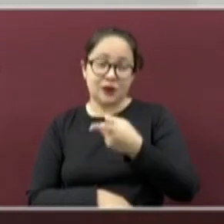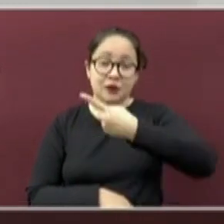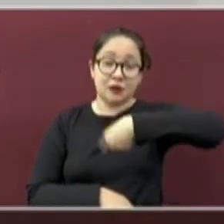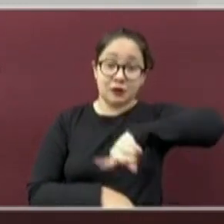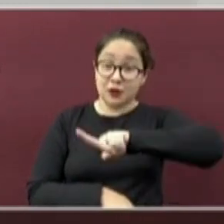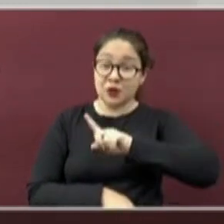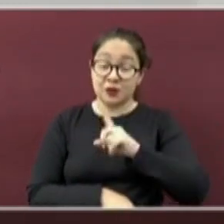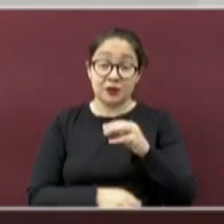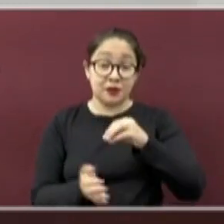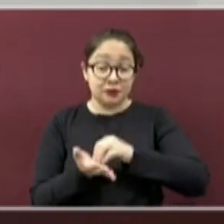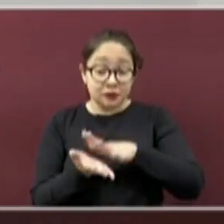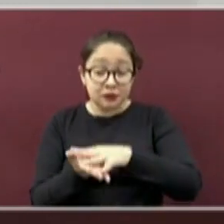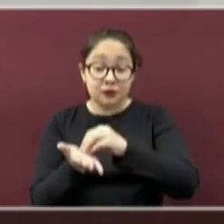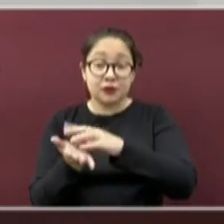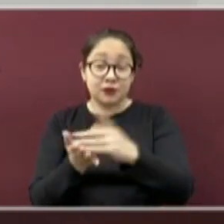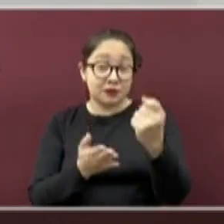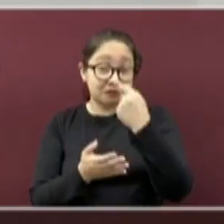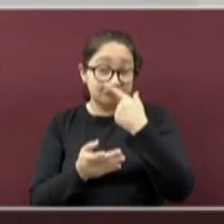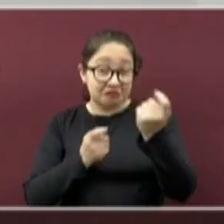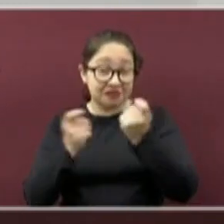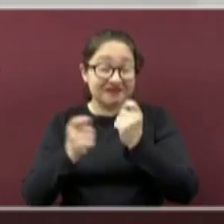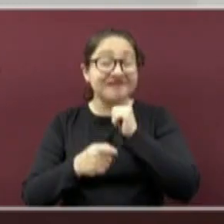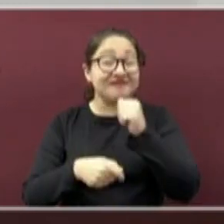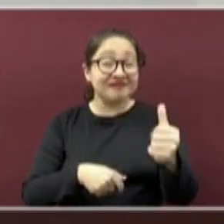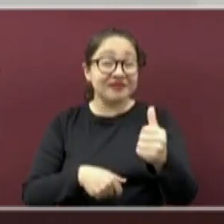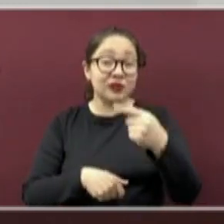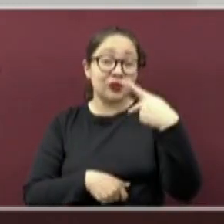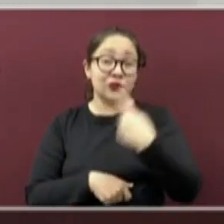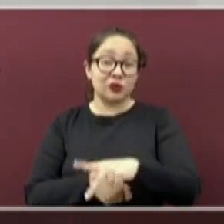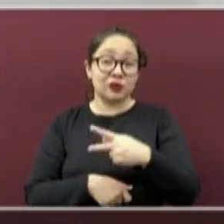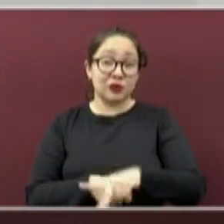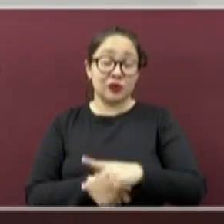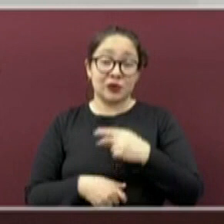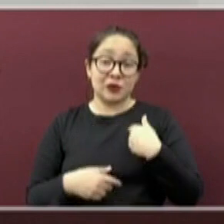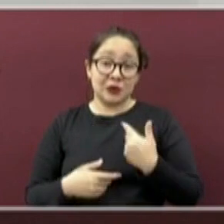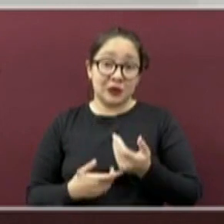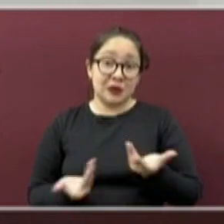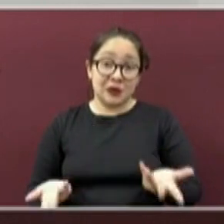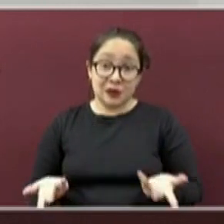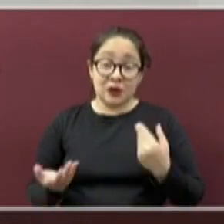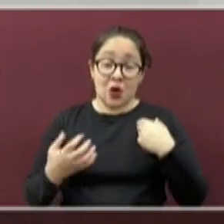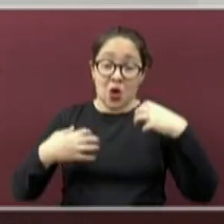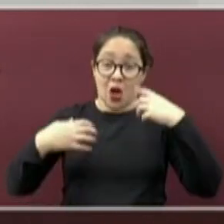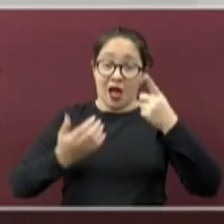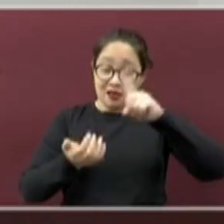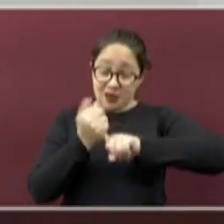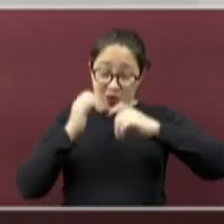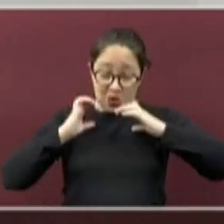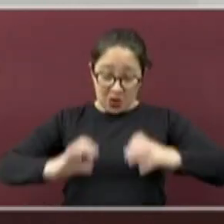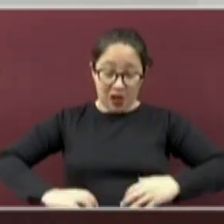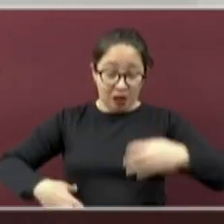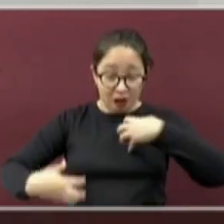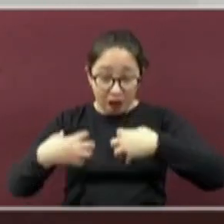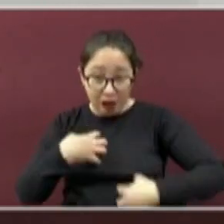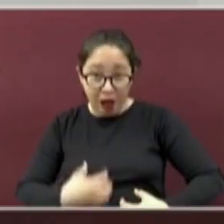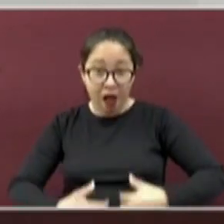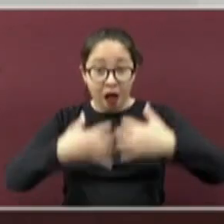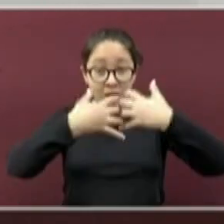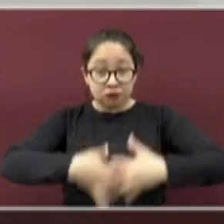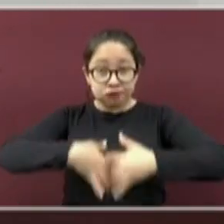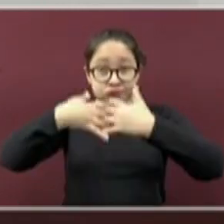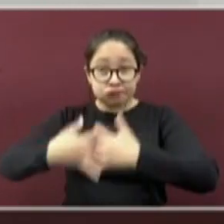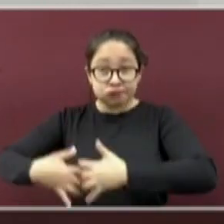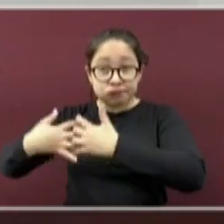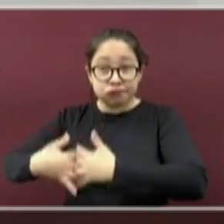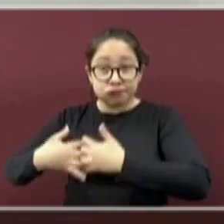control adecuado, es una persona que vive en un estado inflamatorio permanente. Sus órganos están trabajando de más